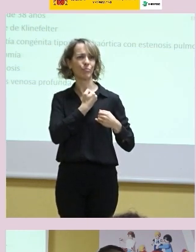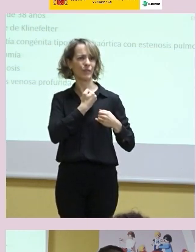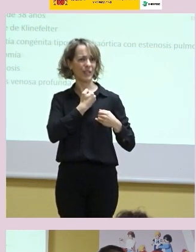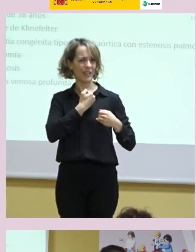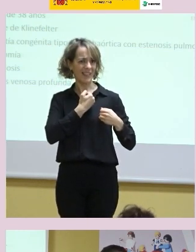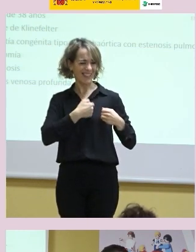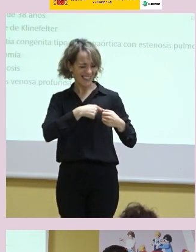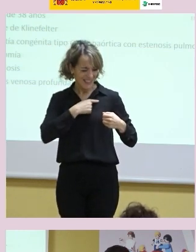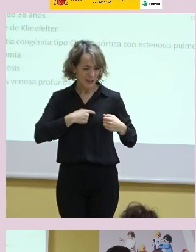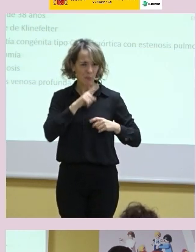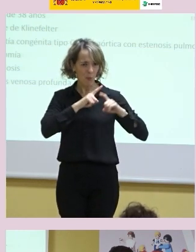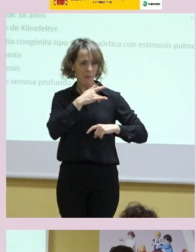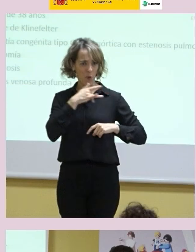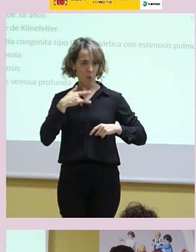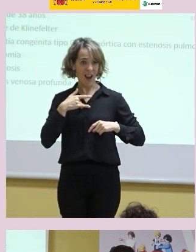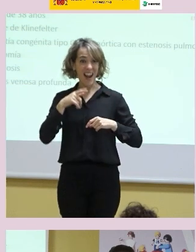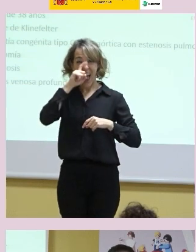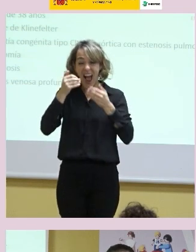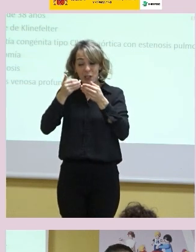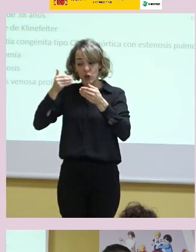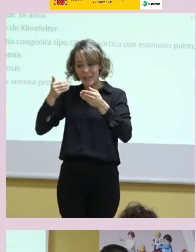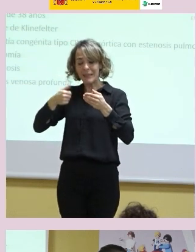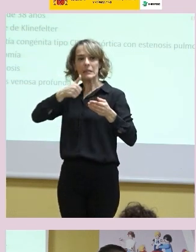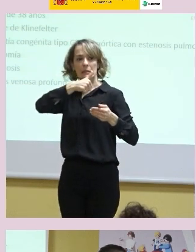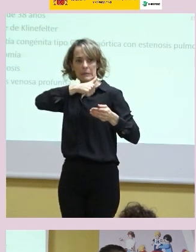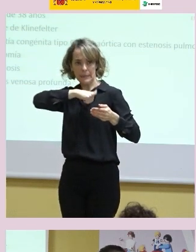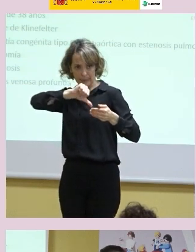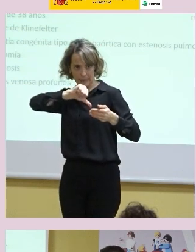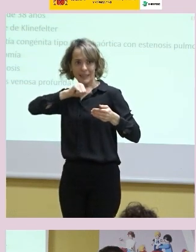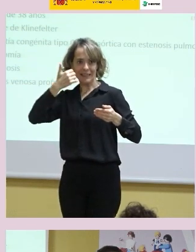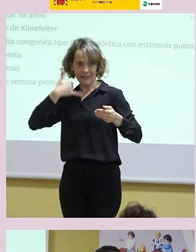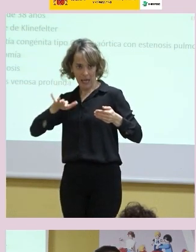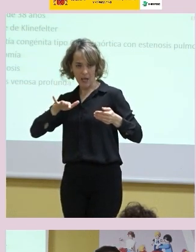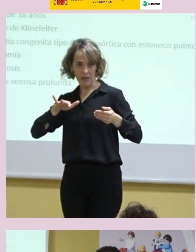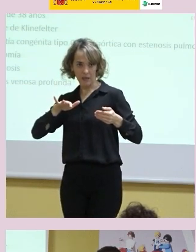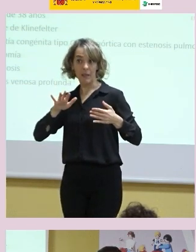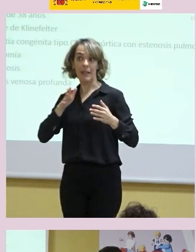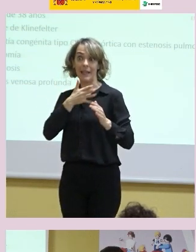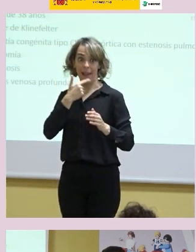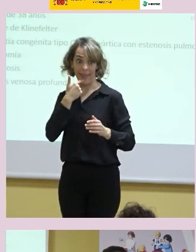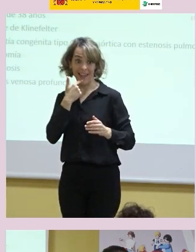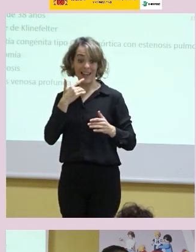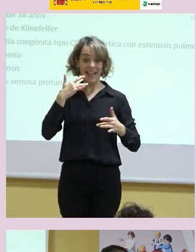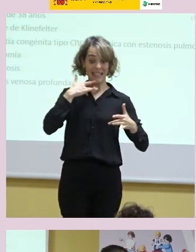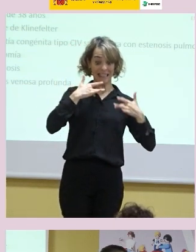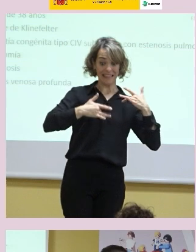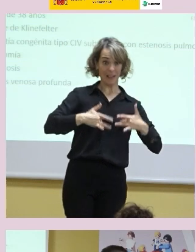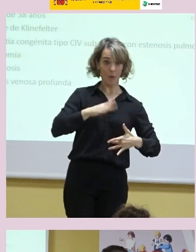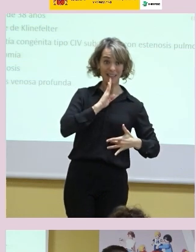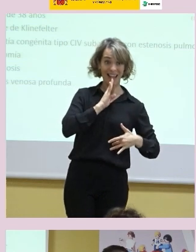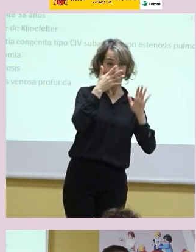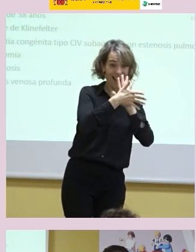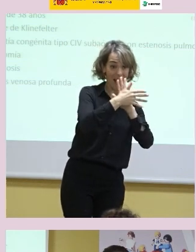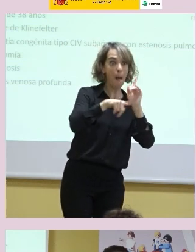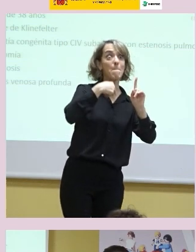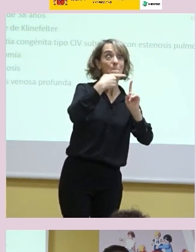intervenida años antes por vía esternotomía. Entonces, añadido a la sintomatología que comentábamos antes, además este